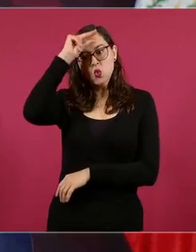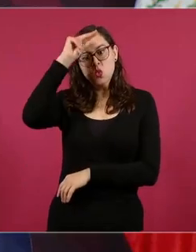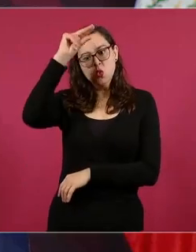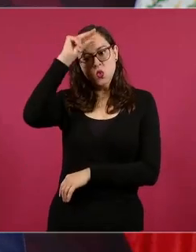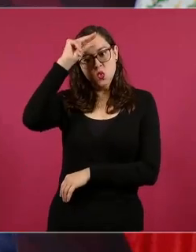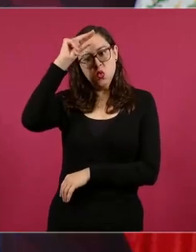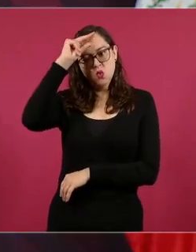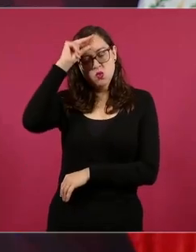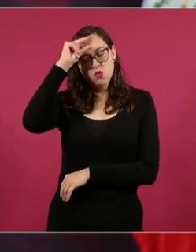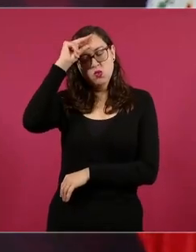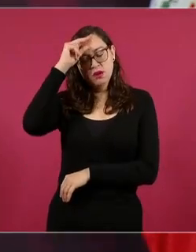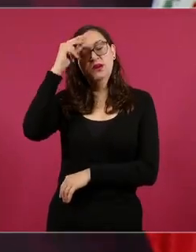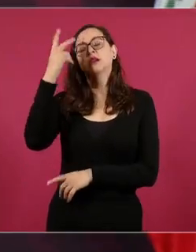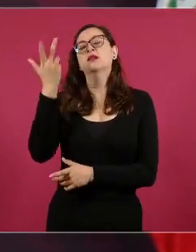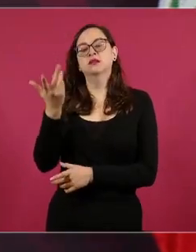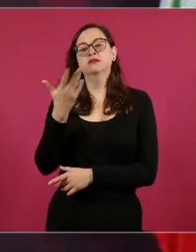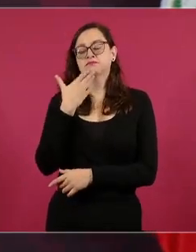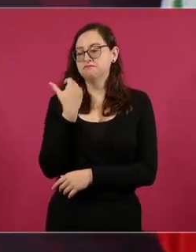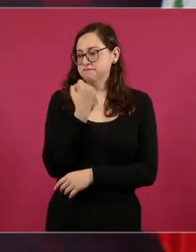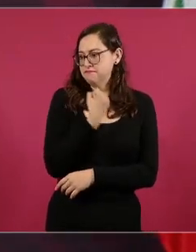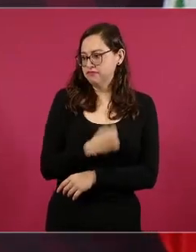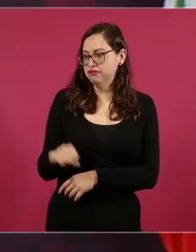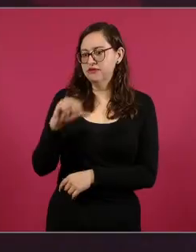tienen imaginación, talento,